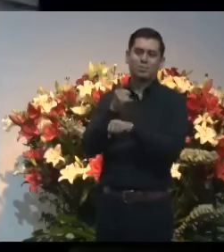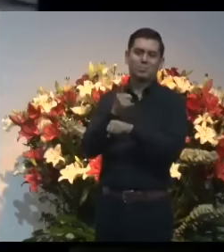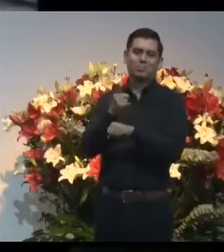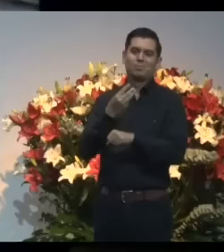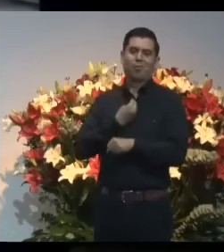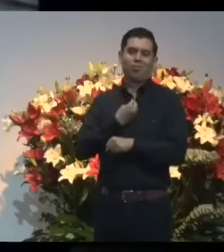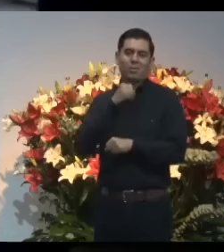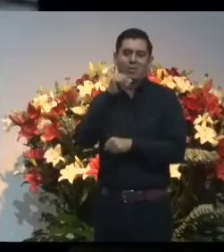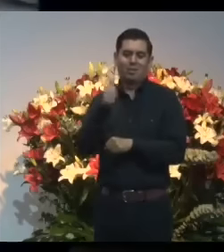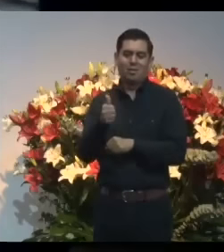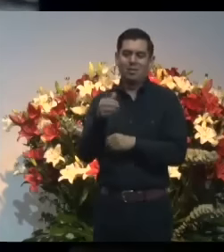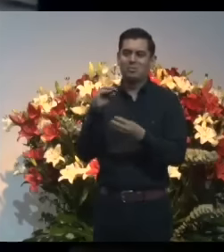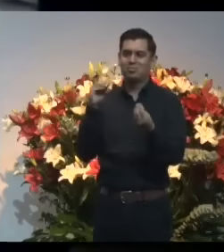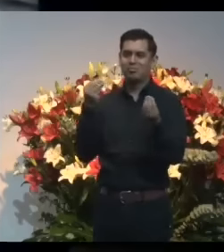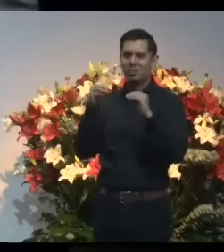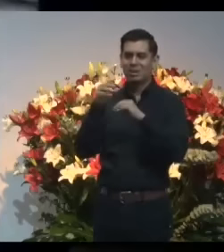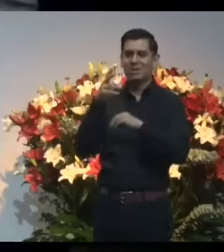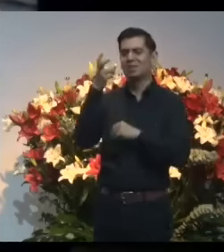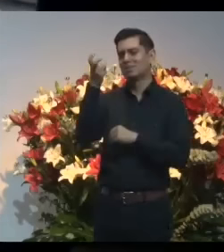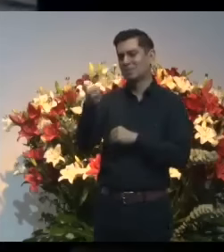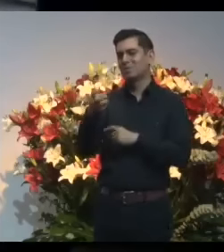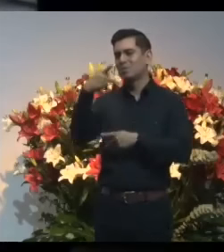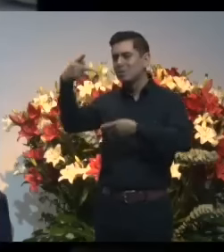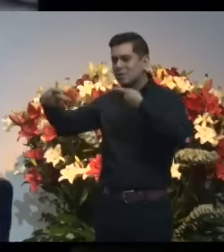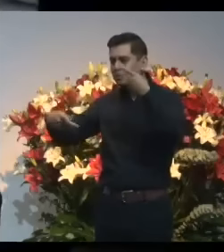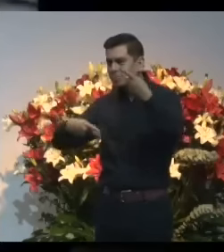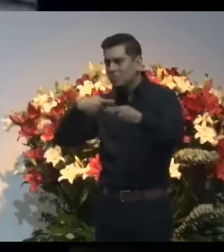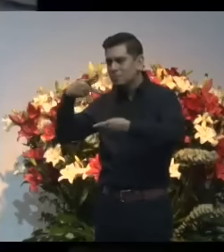este. Ella no aguantaría las preguntas